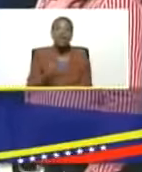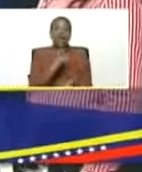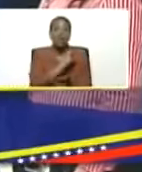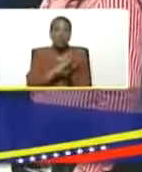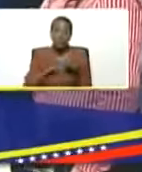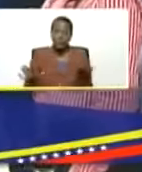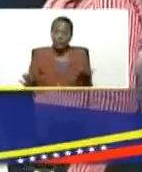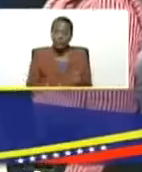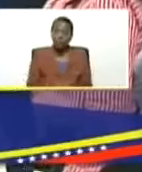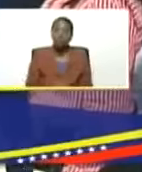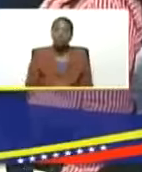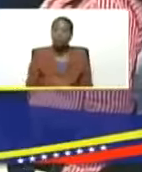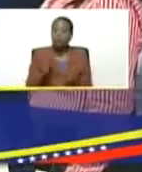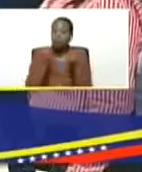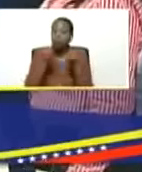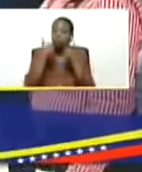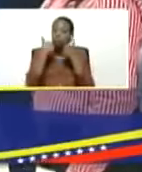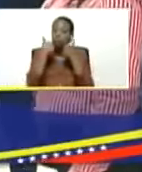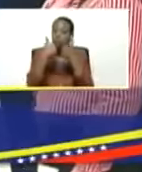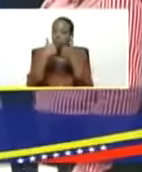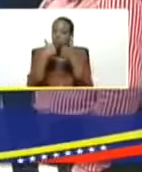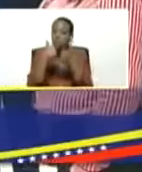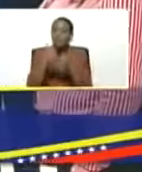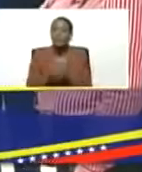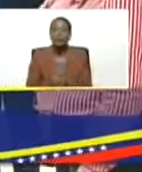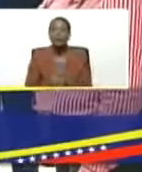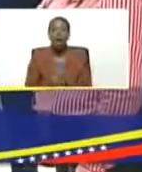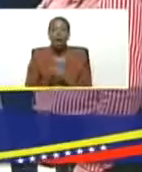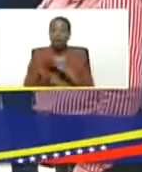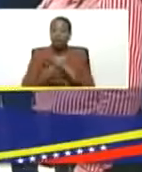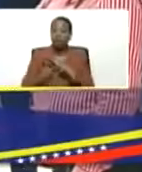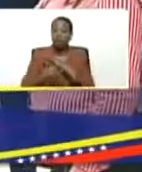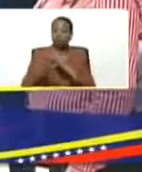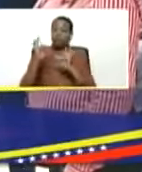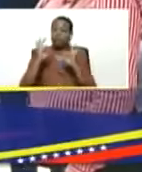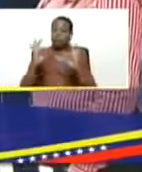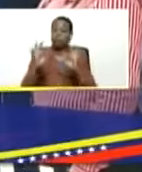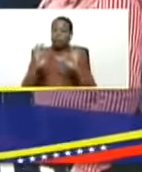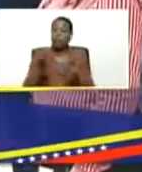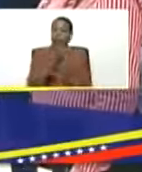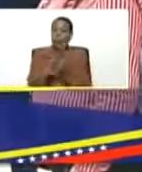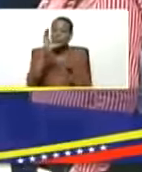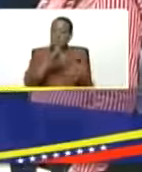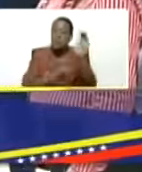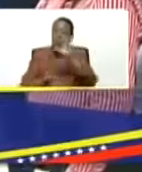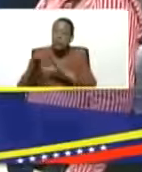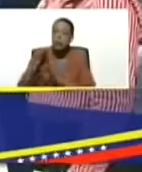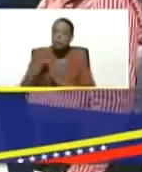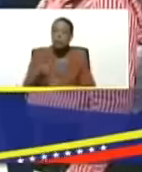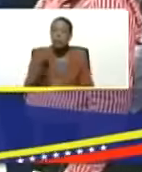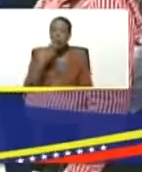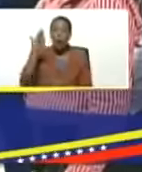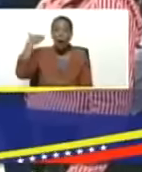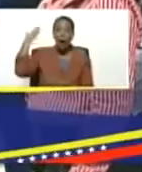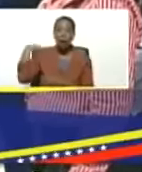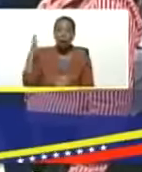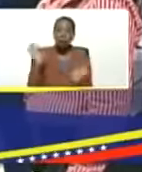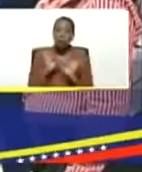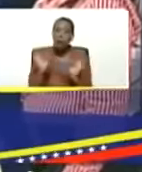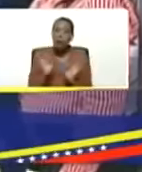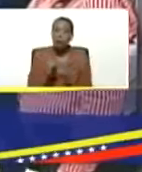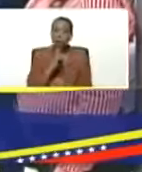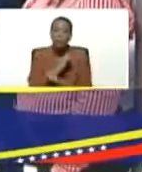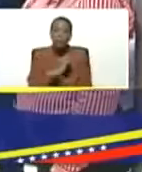gratuito, de calidad, de alto nivel científico que jamás haya tenido Venezuela, y lo vamos a lograr